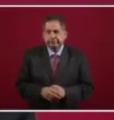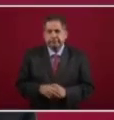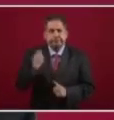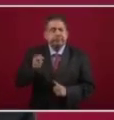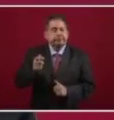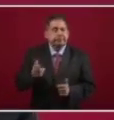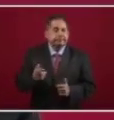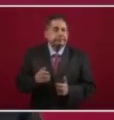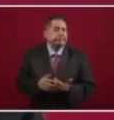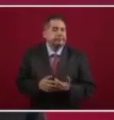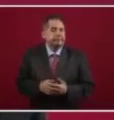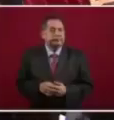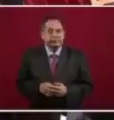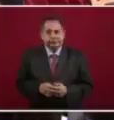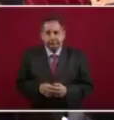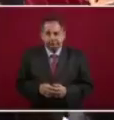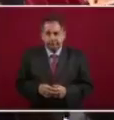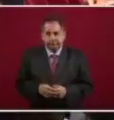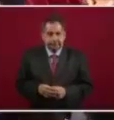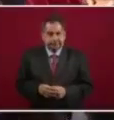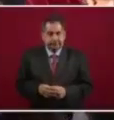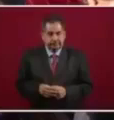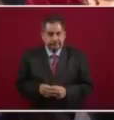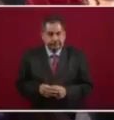cuando se